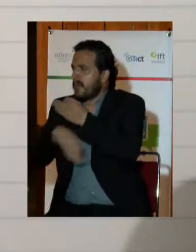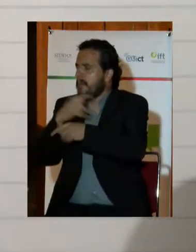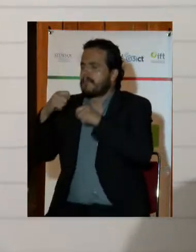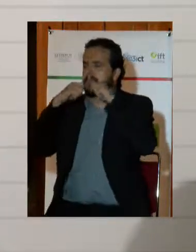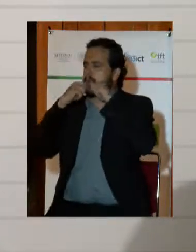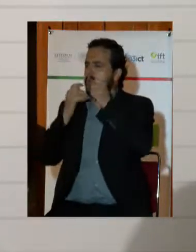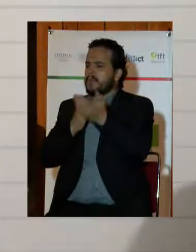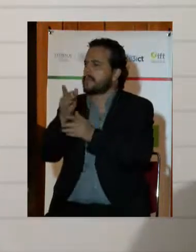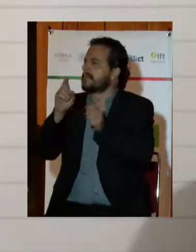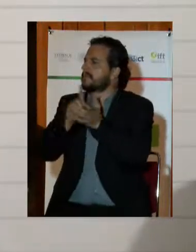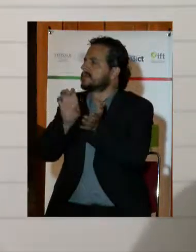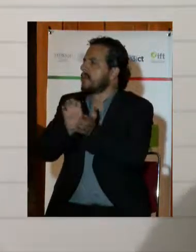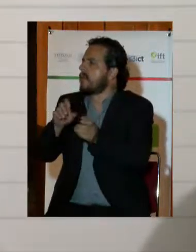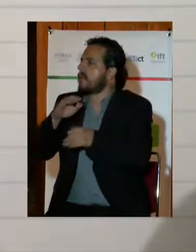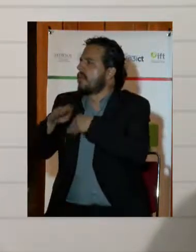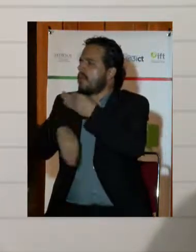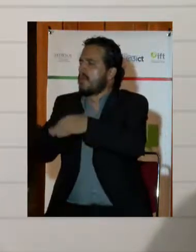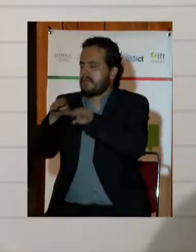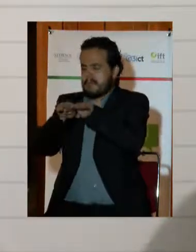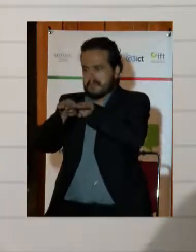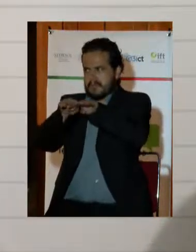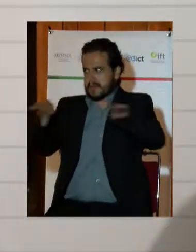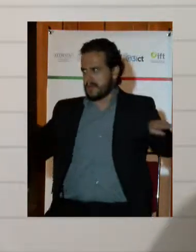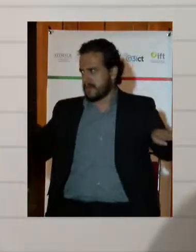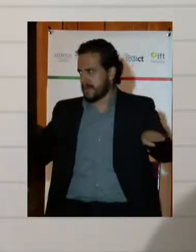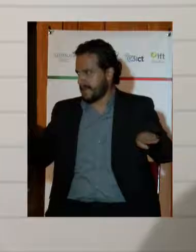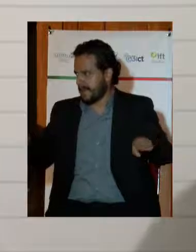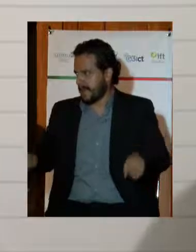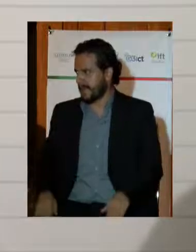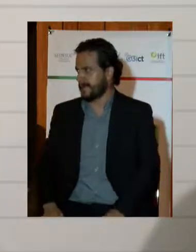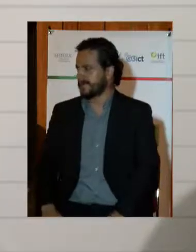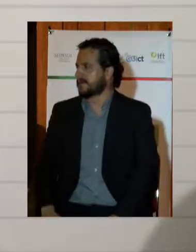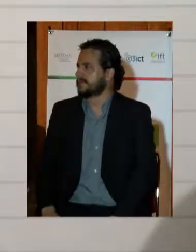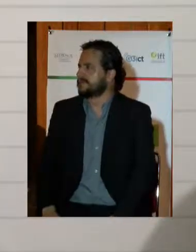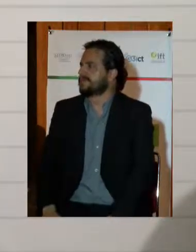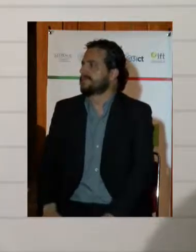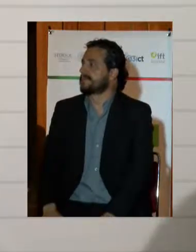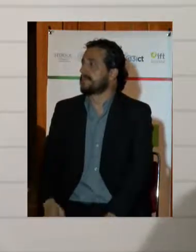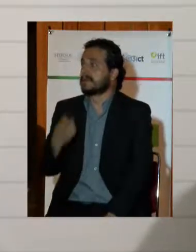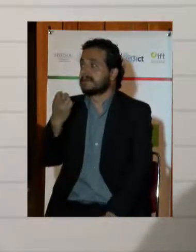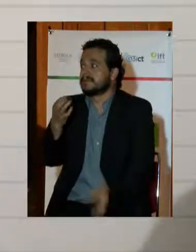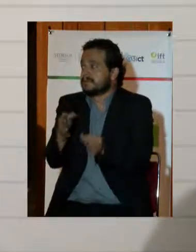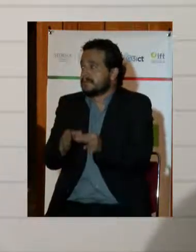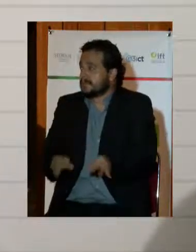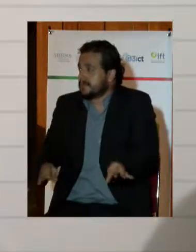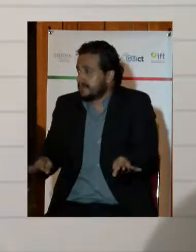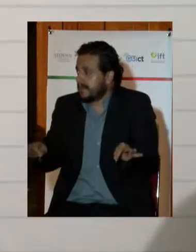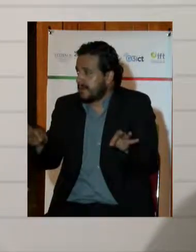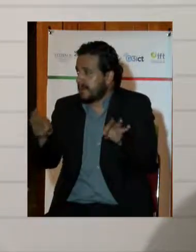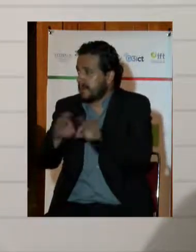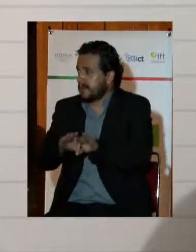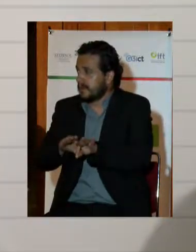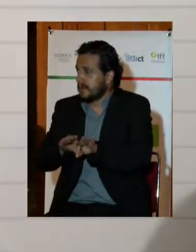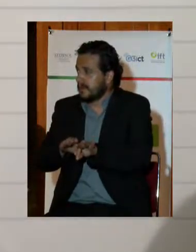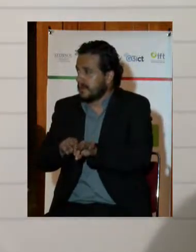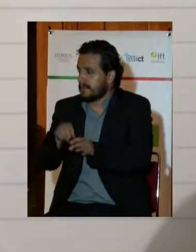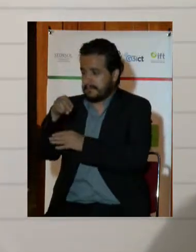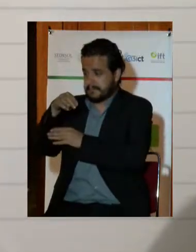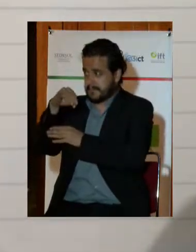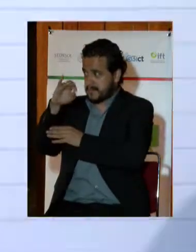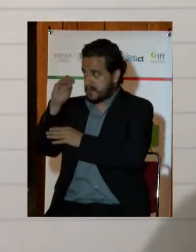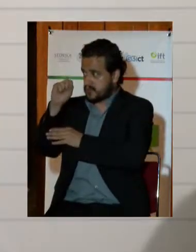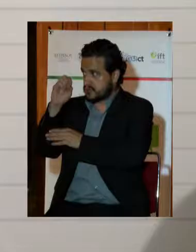La accesibilidad es una consideración fundamental en los desarrolladores de Microsoft y se integra en todas